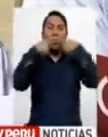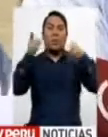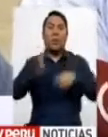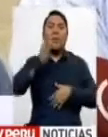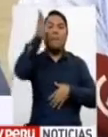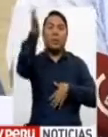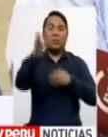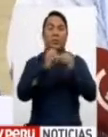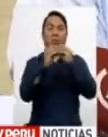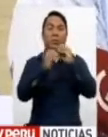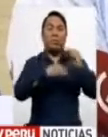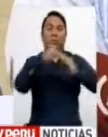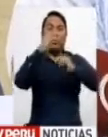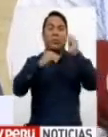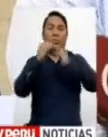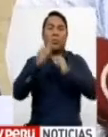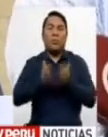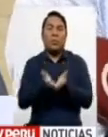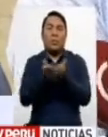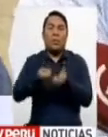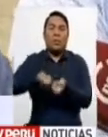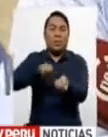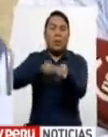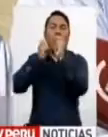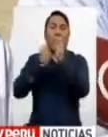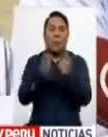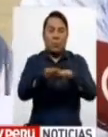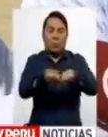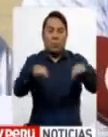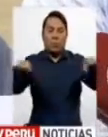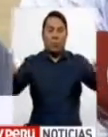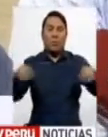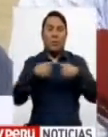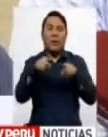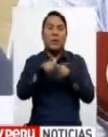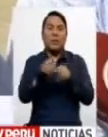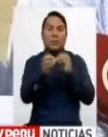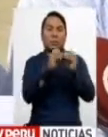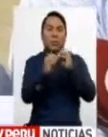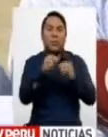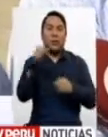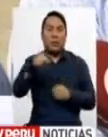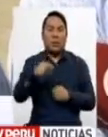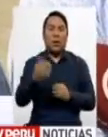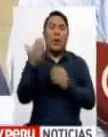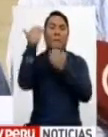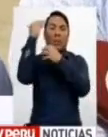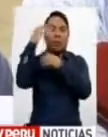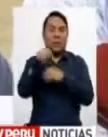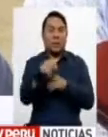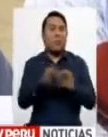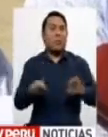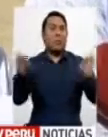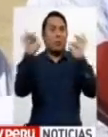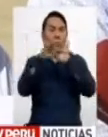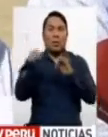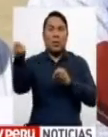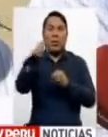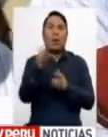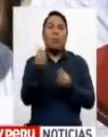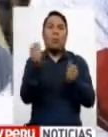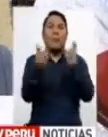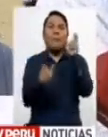del desembarcadero de pesca artesanal. La Islilla es un punto estratégico dentro de Piura. Ellos concentran la